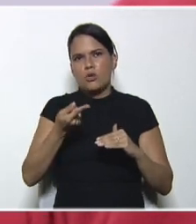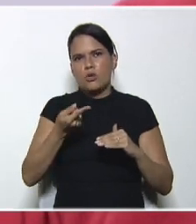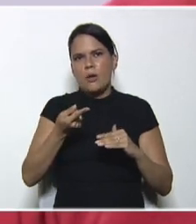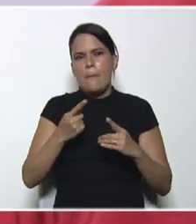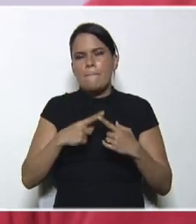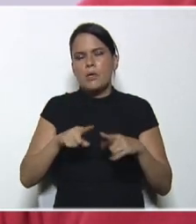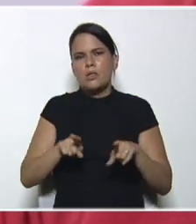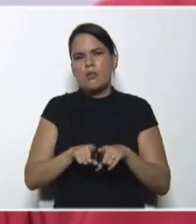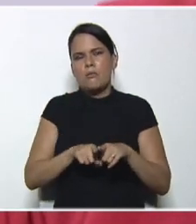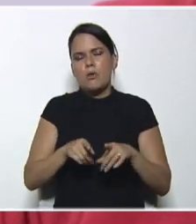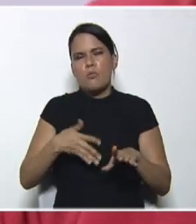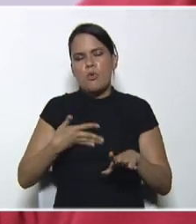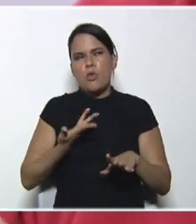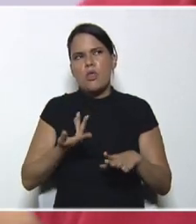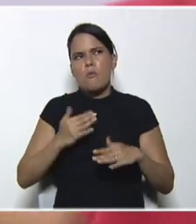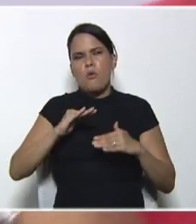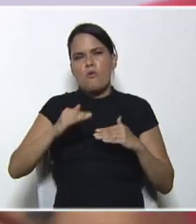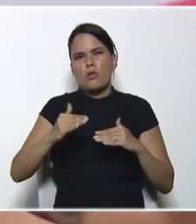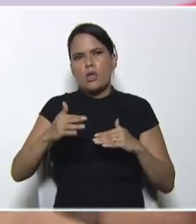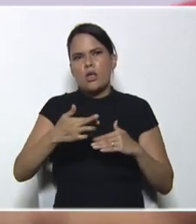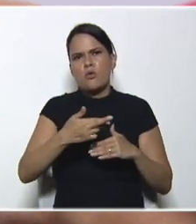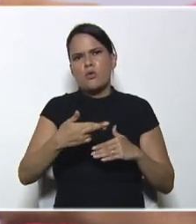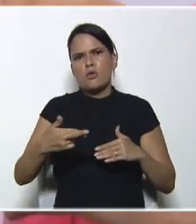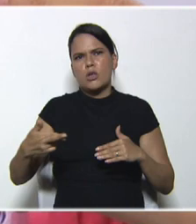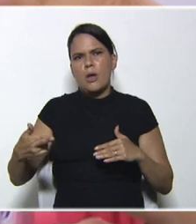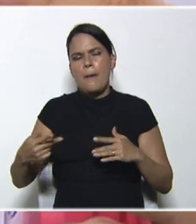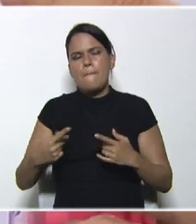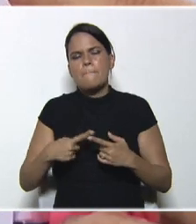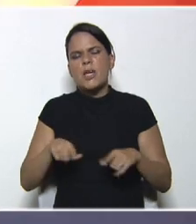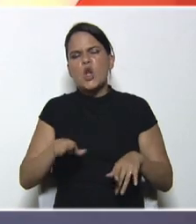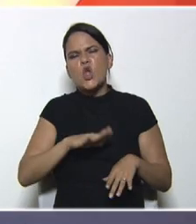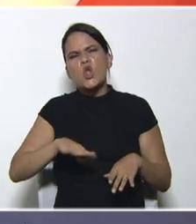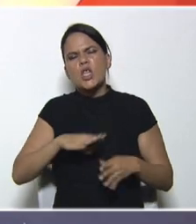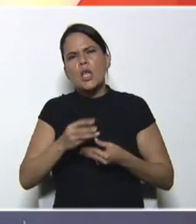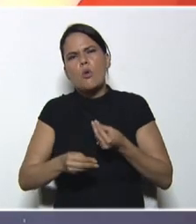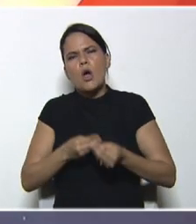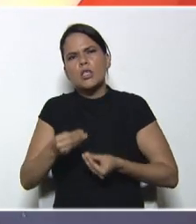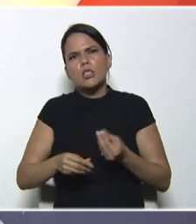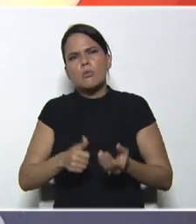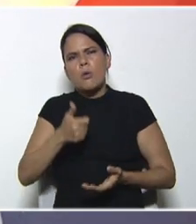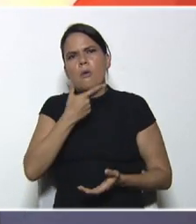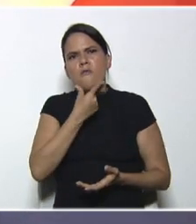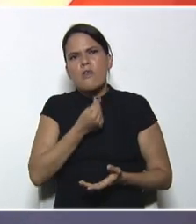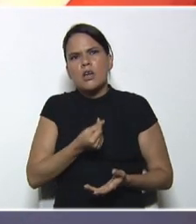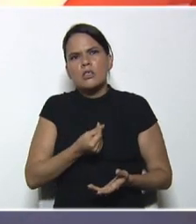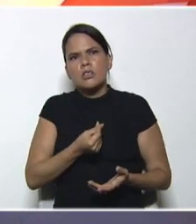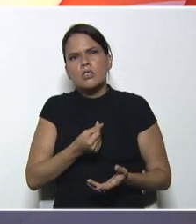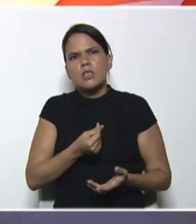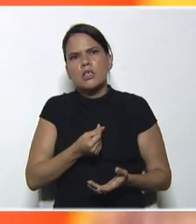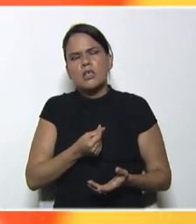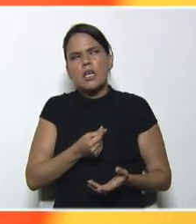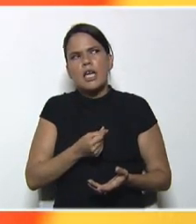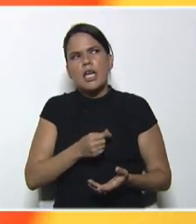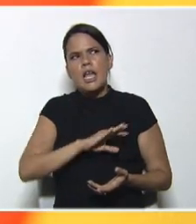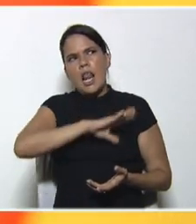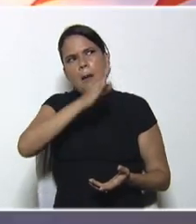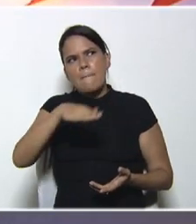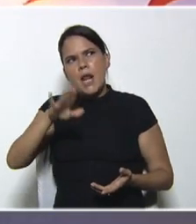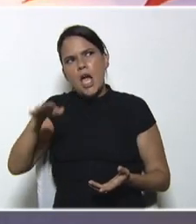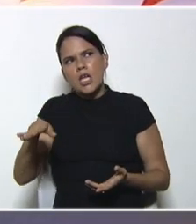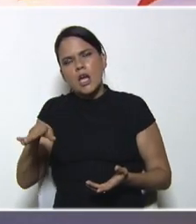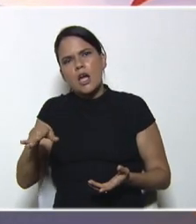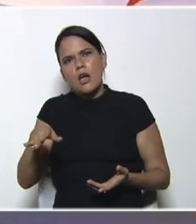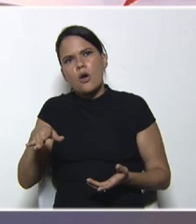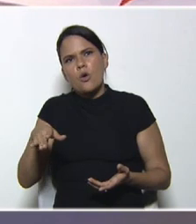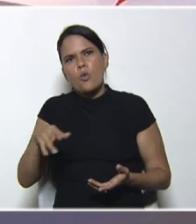podemos flotar en un río. Pero ¿dónde flotamos con mayor facilidad? ¿En agua de mar o en el río? Eso